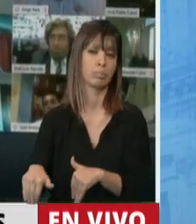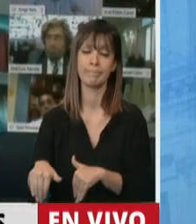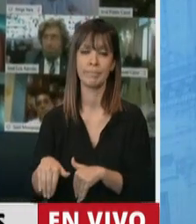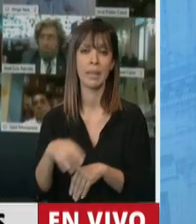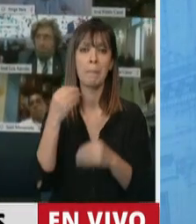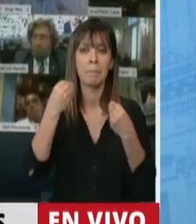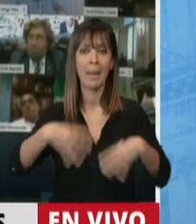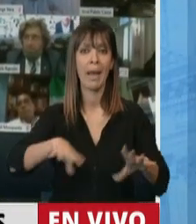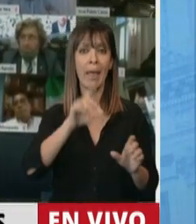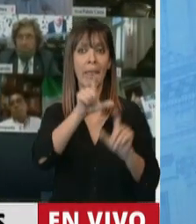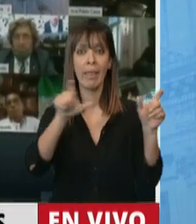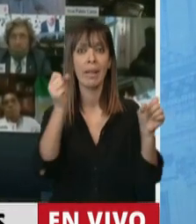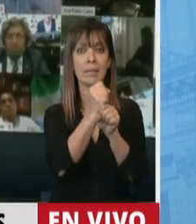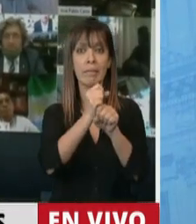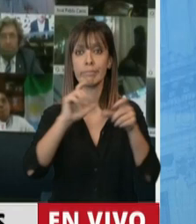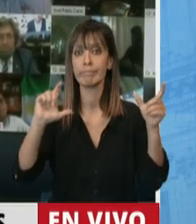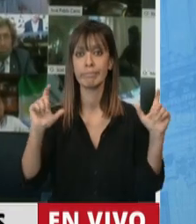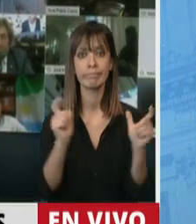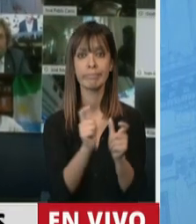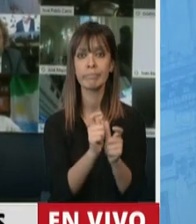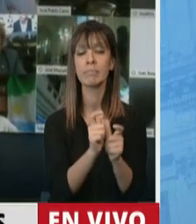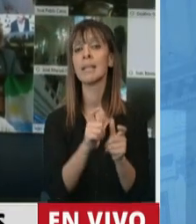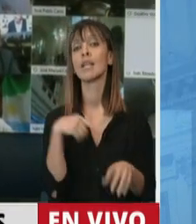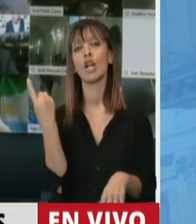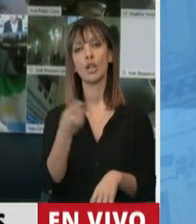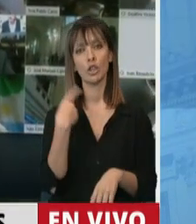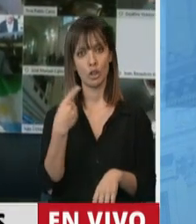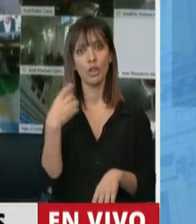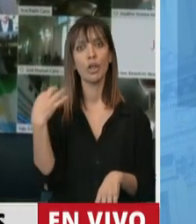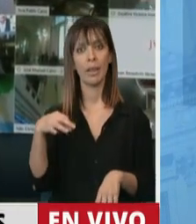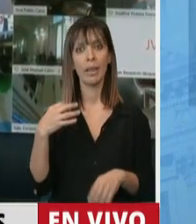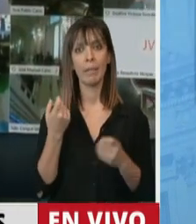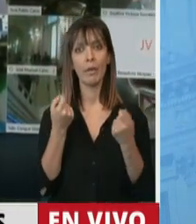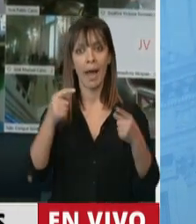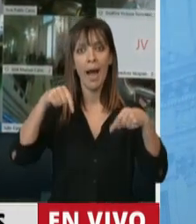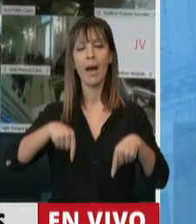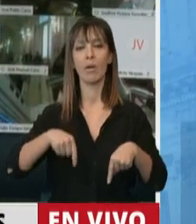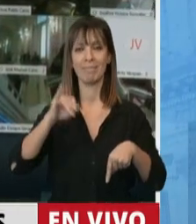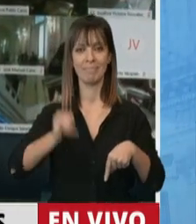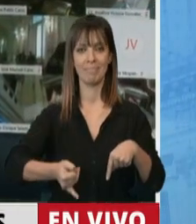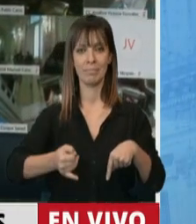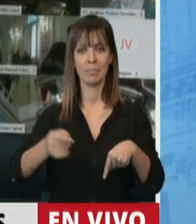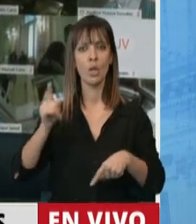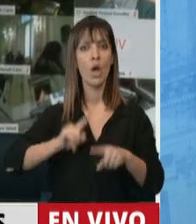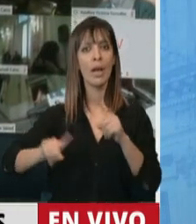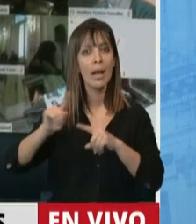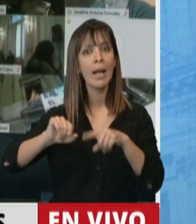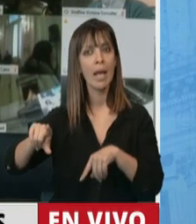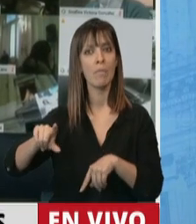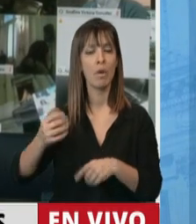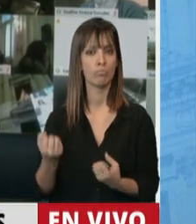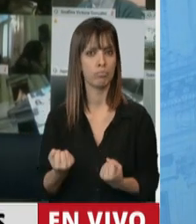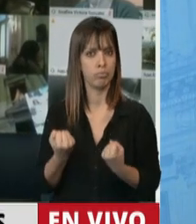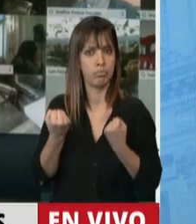puestos de trabajo. Por eso nosotros tenemos que tener más que nunca la herramienta de un gremialismo fuerte para que esto salga